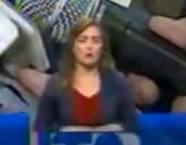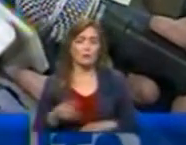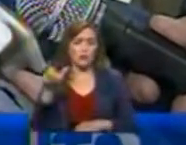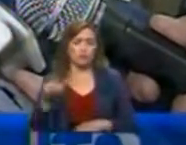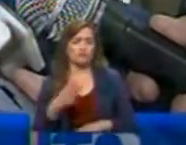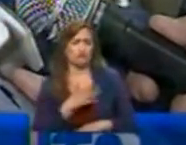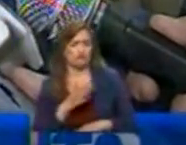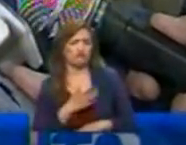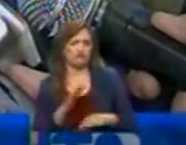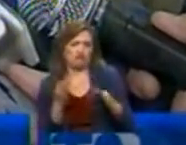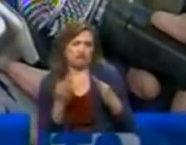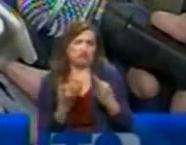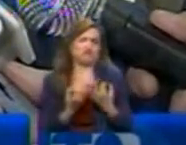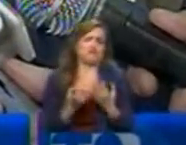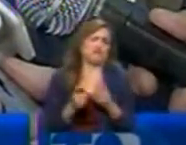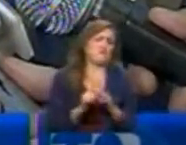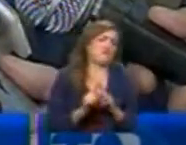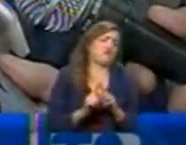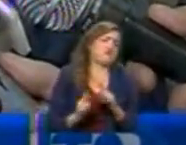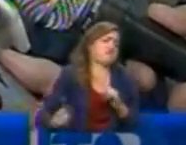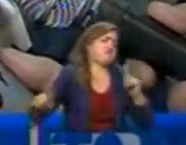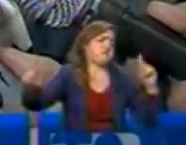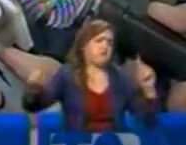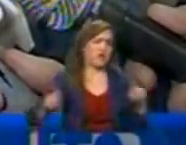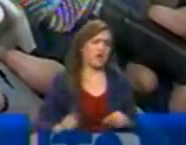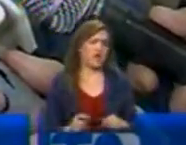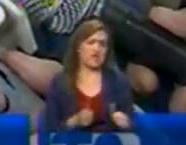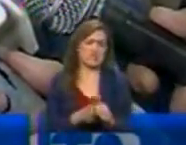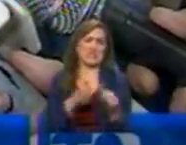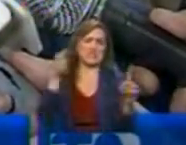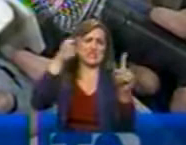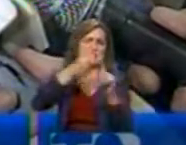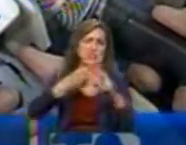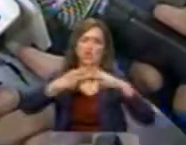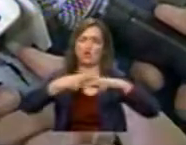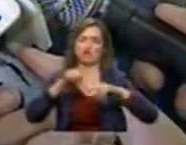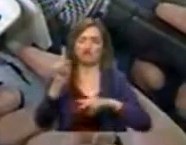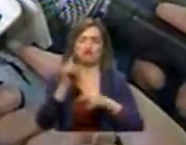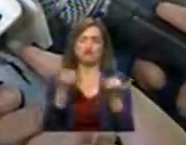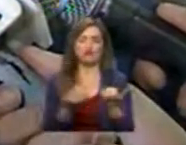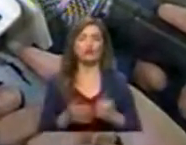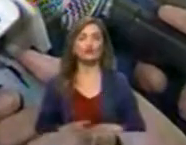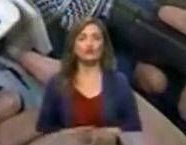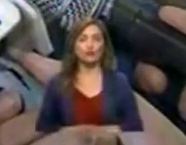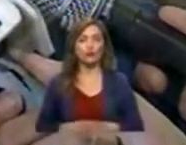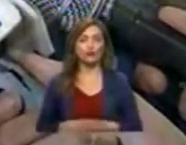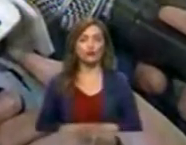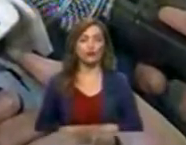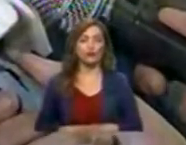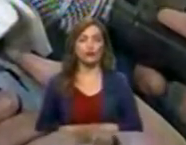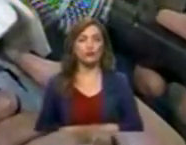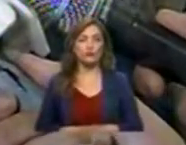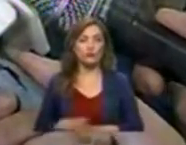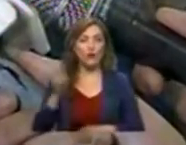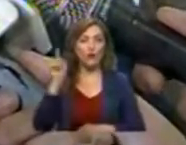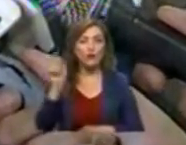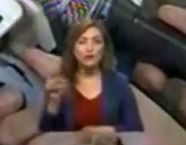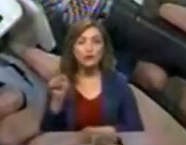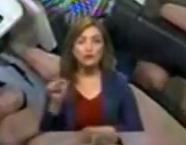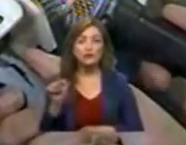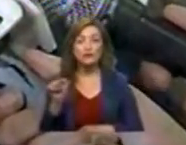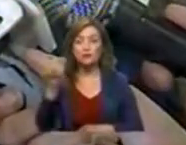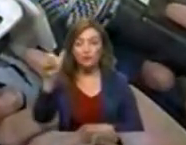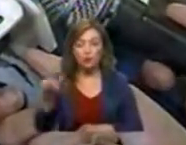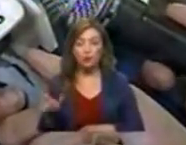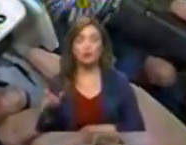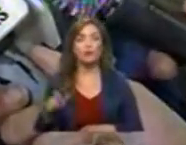un parentesco lejano conmigo y ninguna relación directa en la actualidad. El funcionario al que se